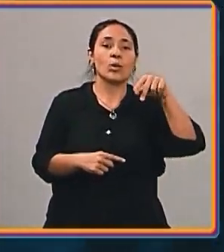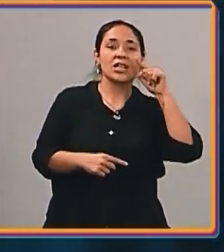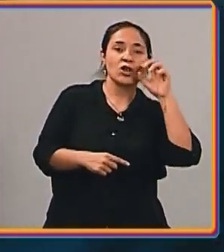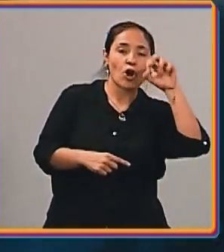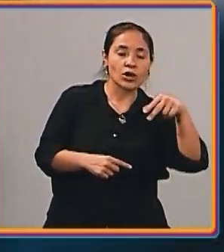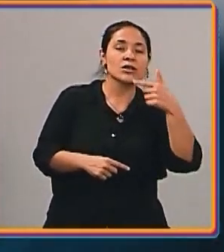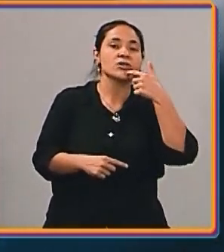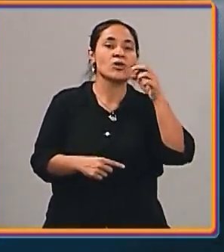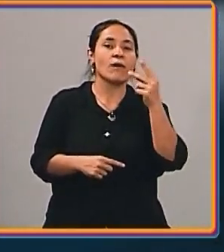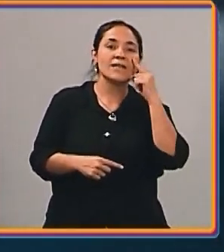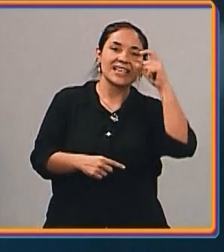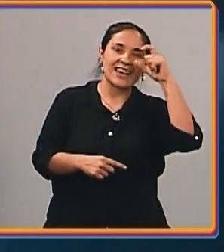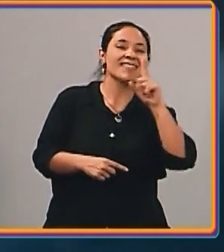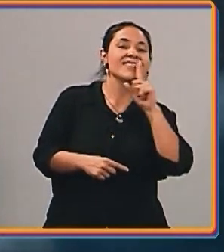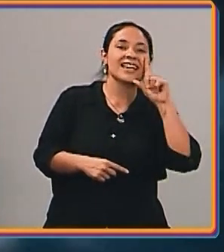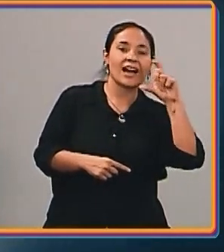los Estados Unidos.